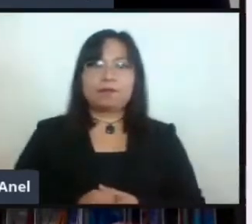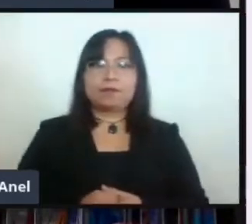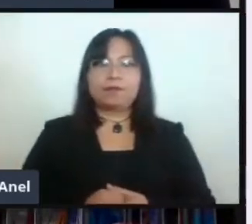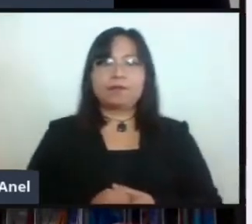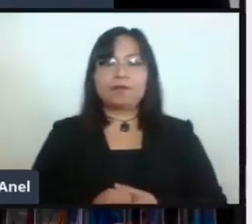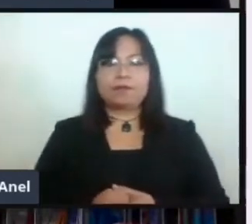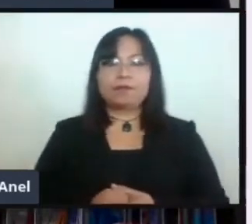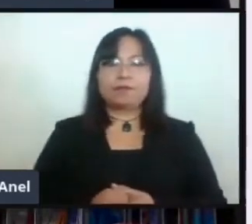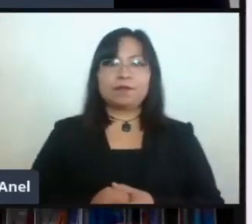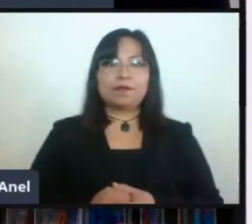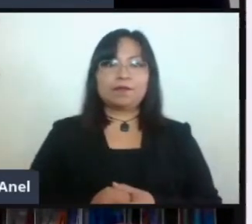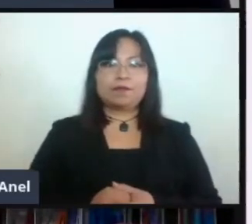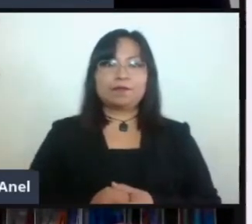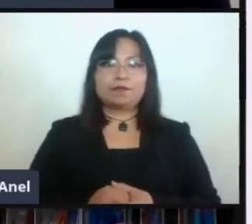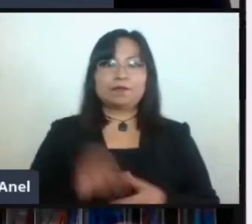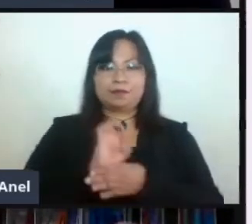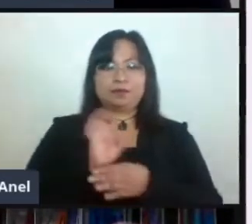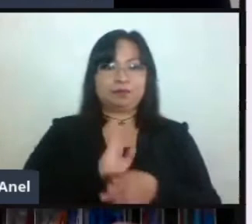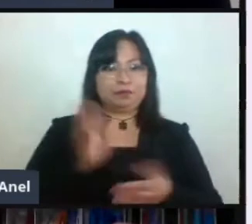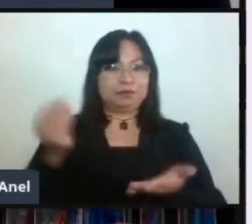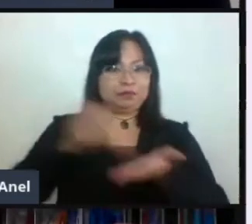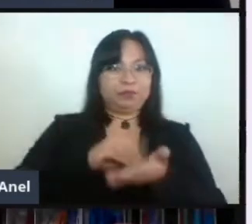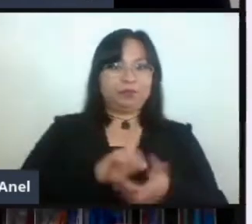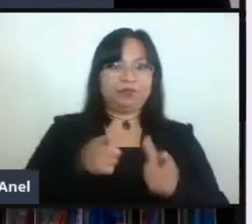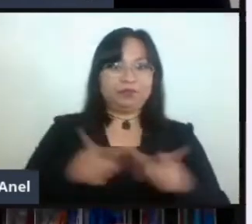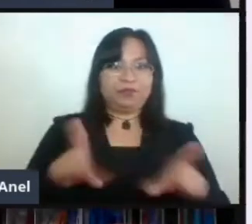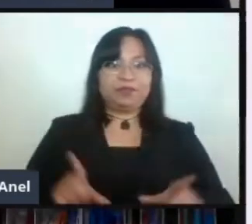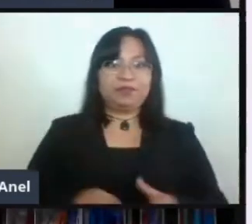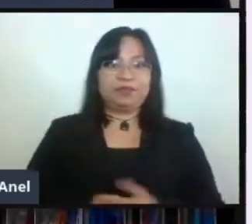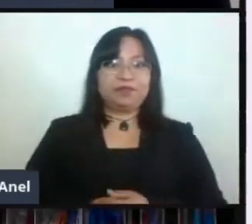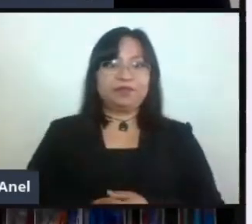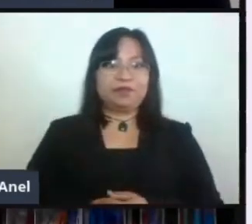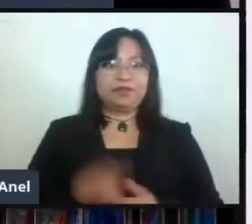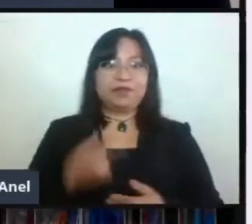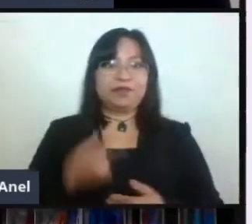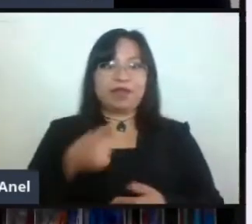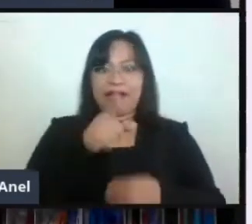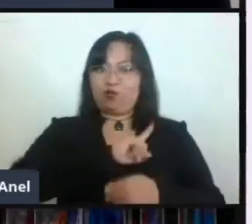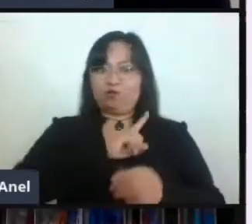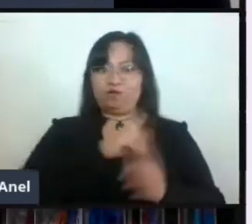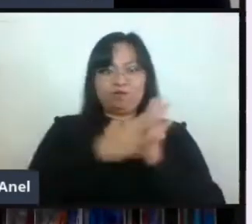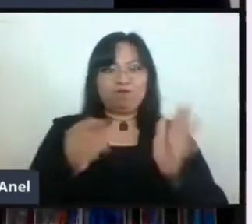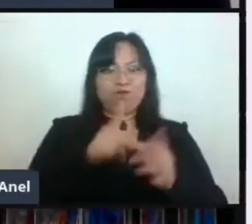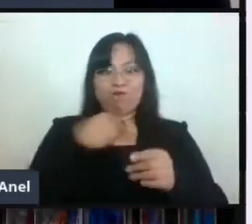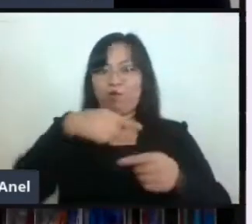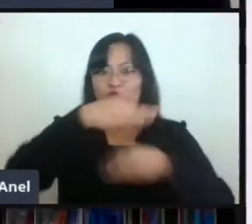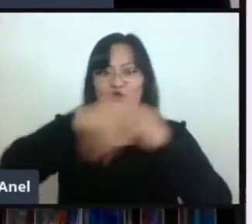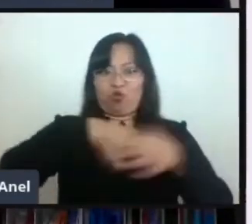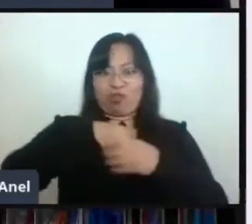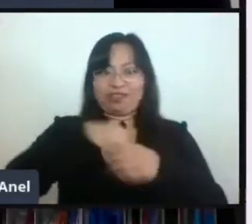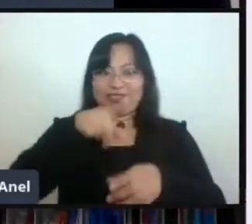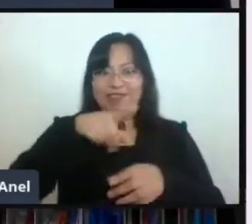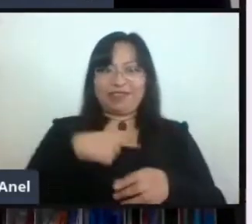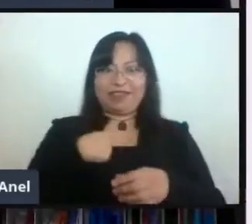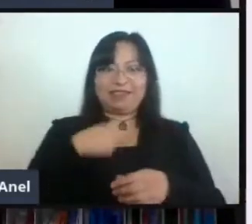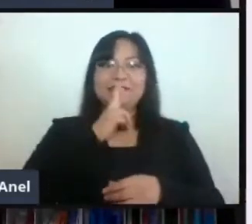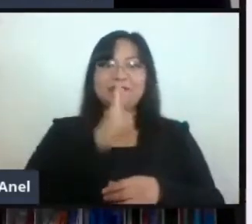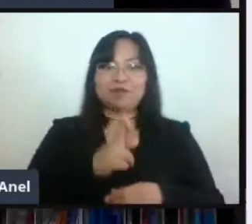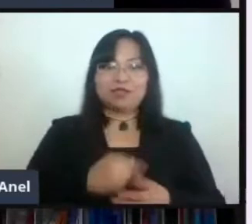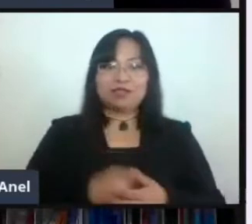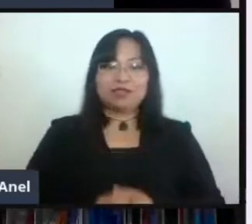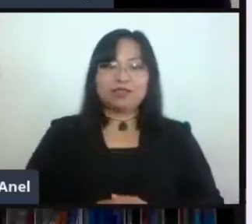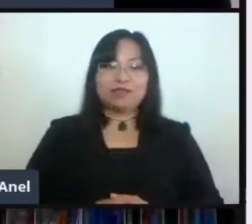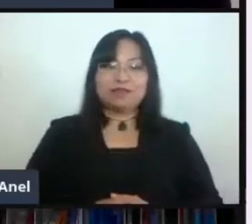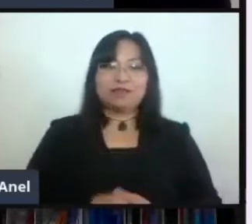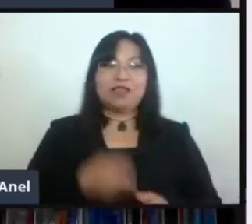verificación. Ahora sí. Coloco aquí las preguntas y las respuestas correctas, la clave